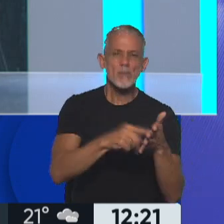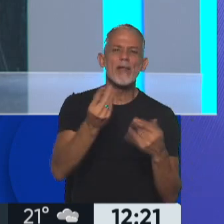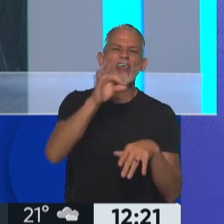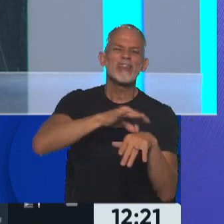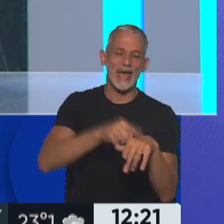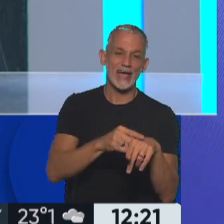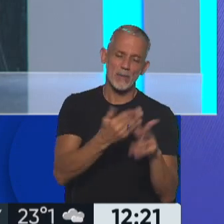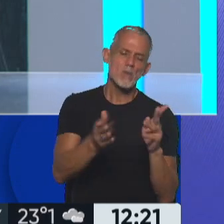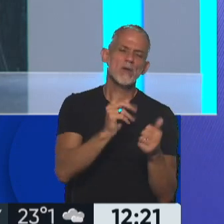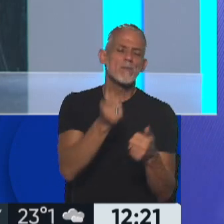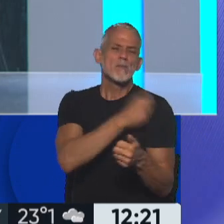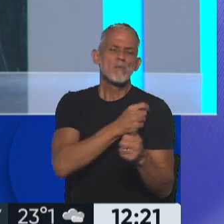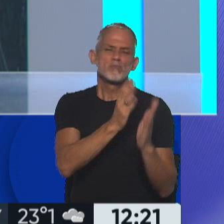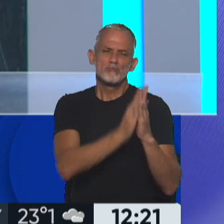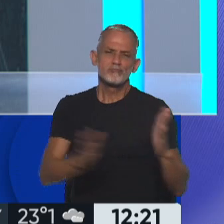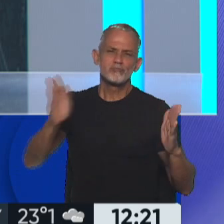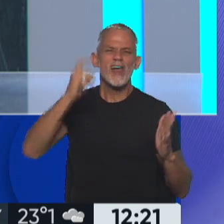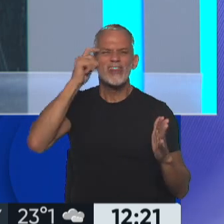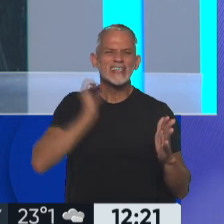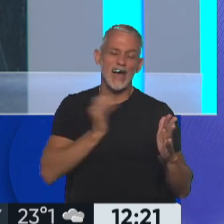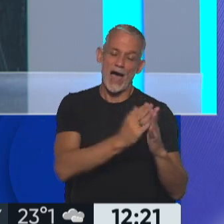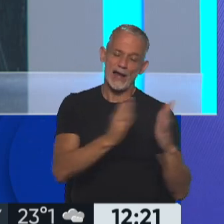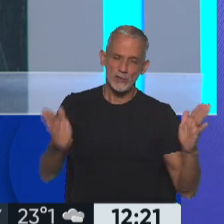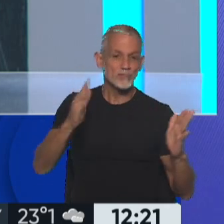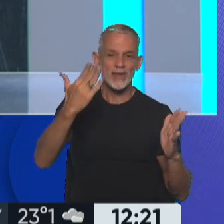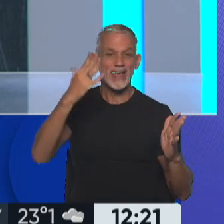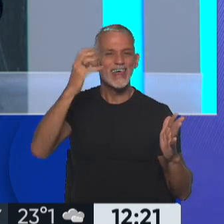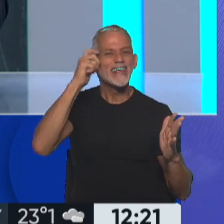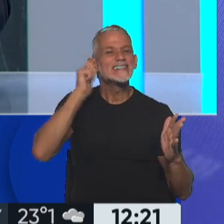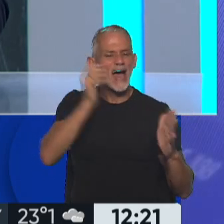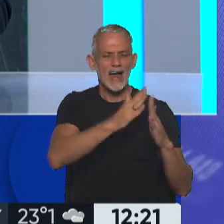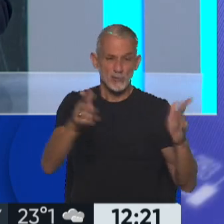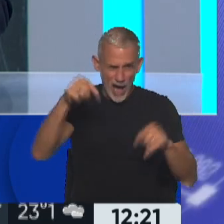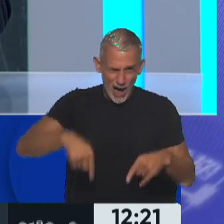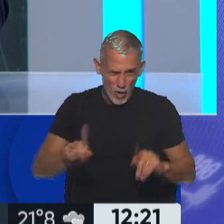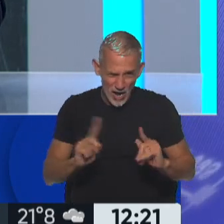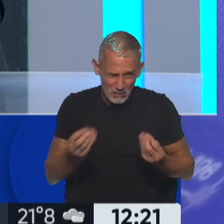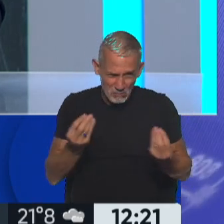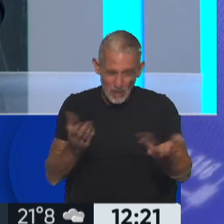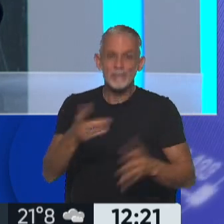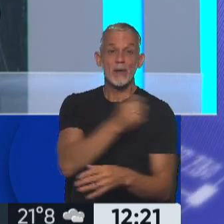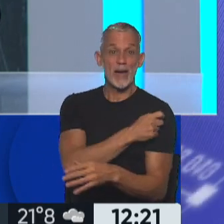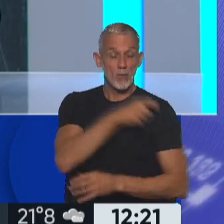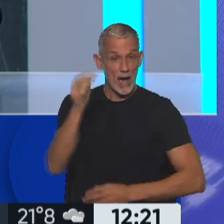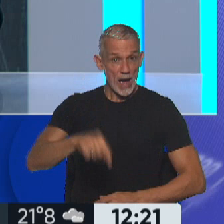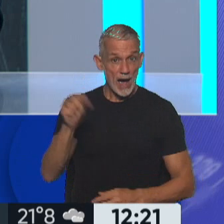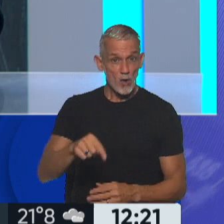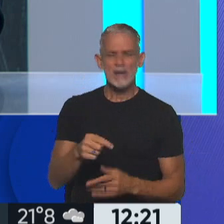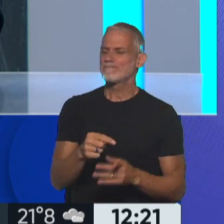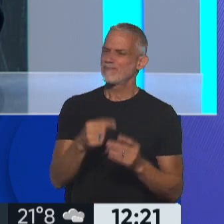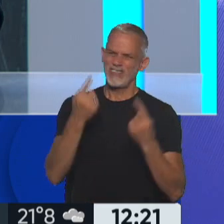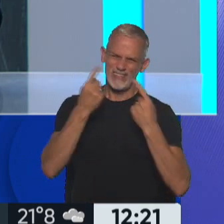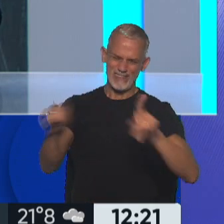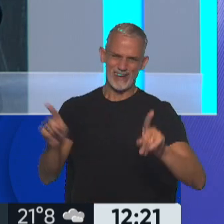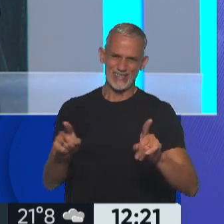después refuerzo a los 10 años y así sucesivamente. Eso no tiene sentido ahora. Ahora la vacuna tendría otro